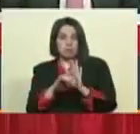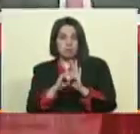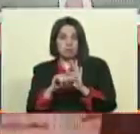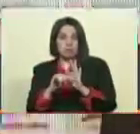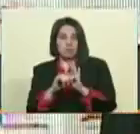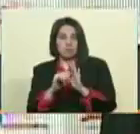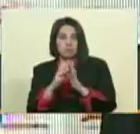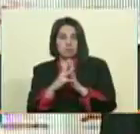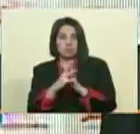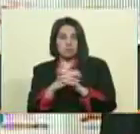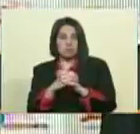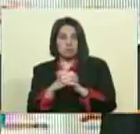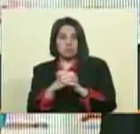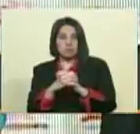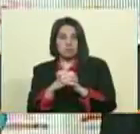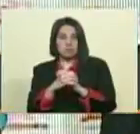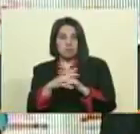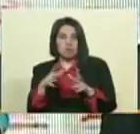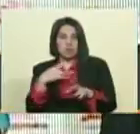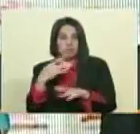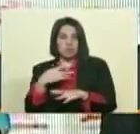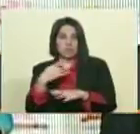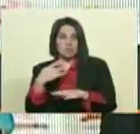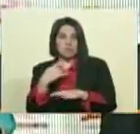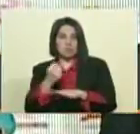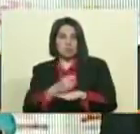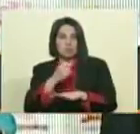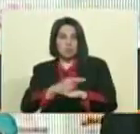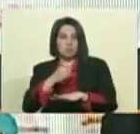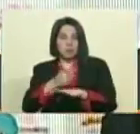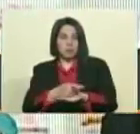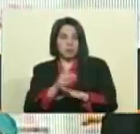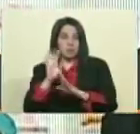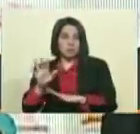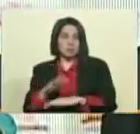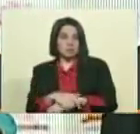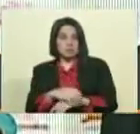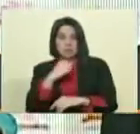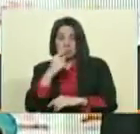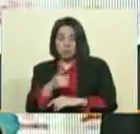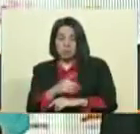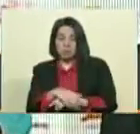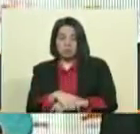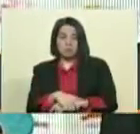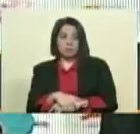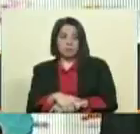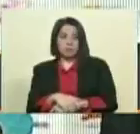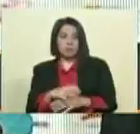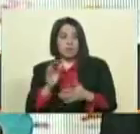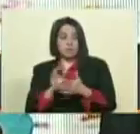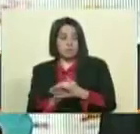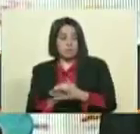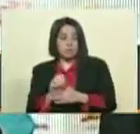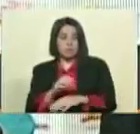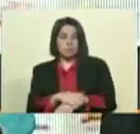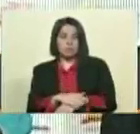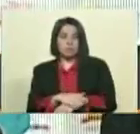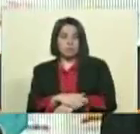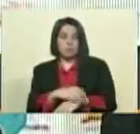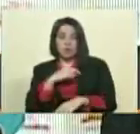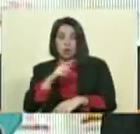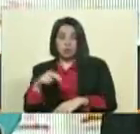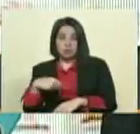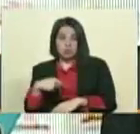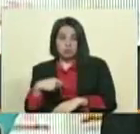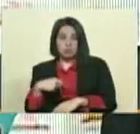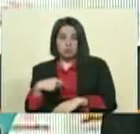fundamental. Yo me siento culpable de eso, te lo digo, compañeros.